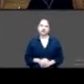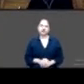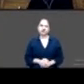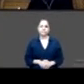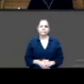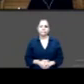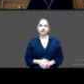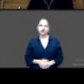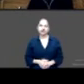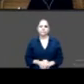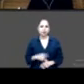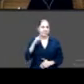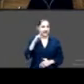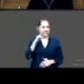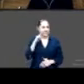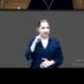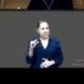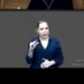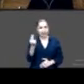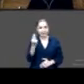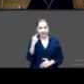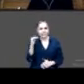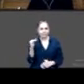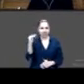Muy bajo. Si pudiera subir un poco el volumen.